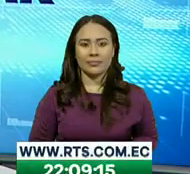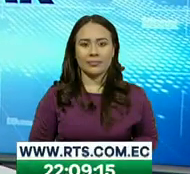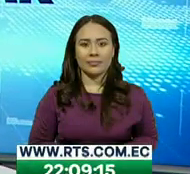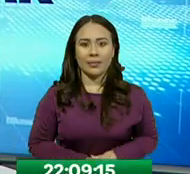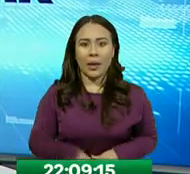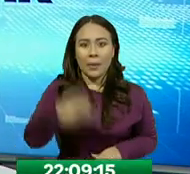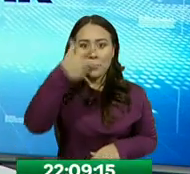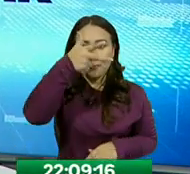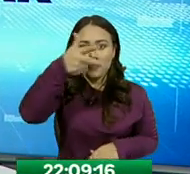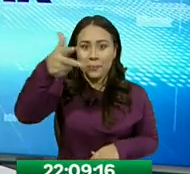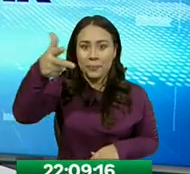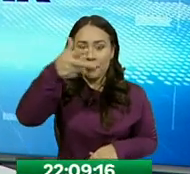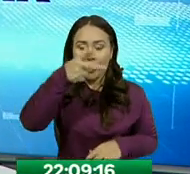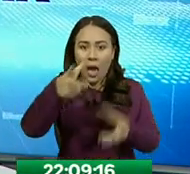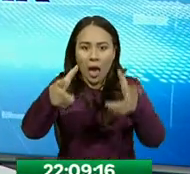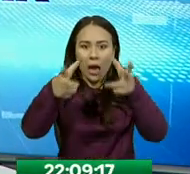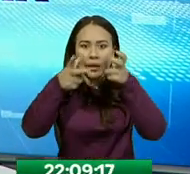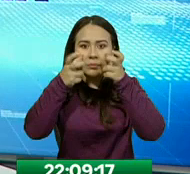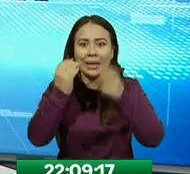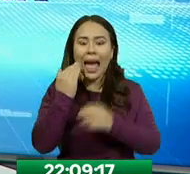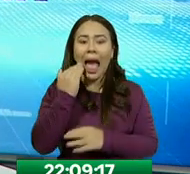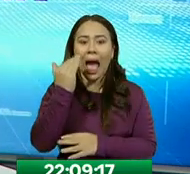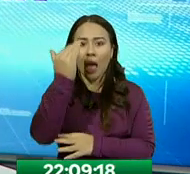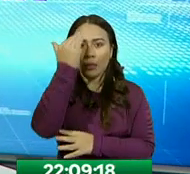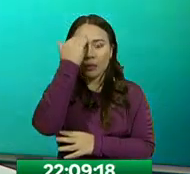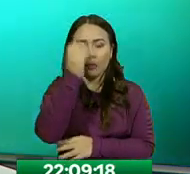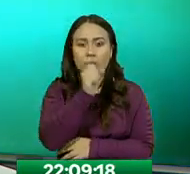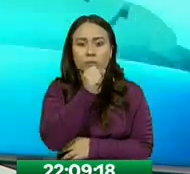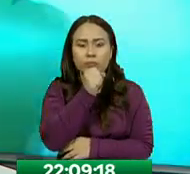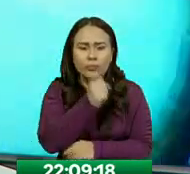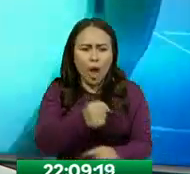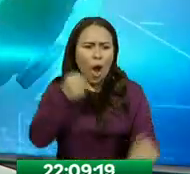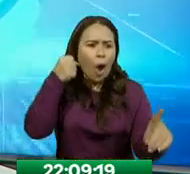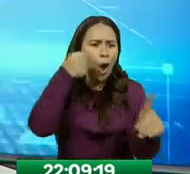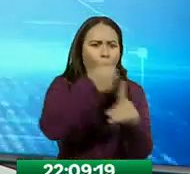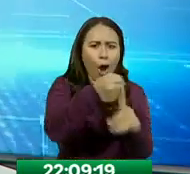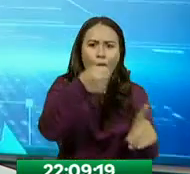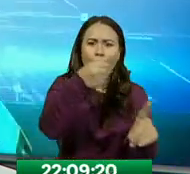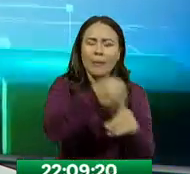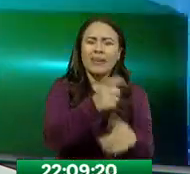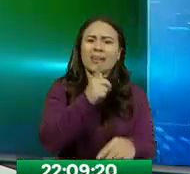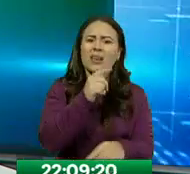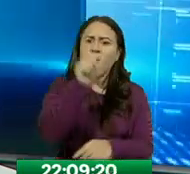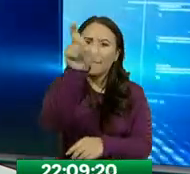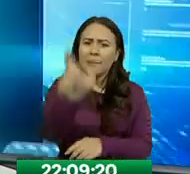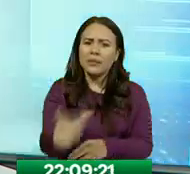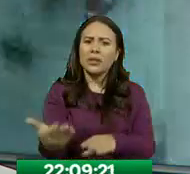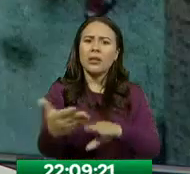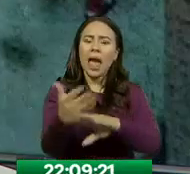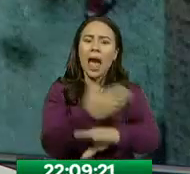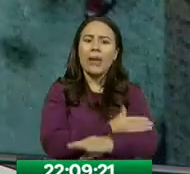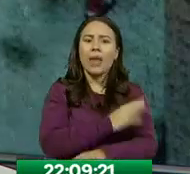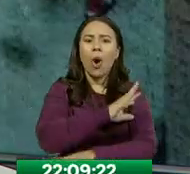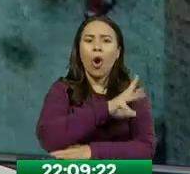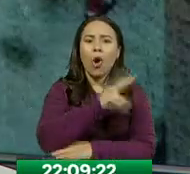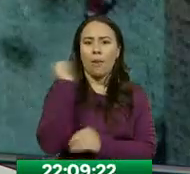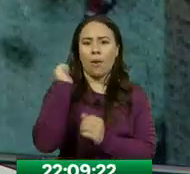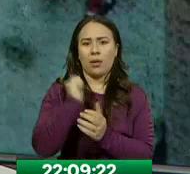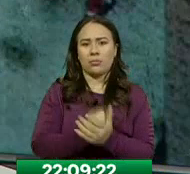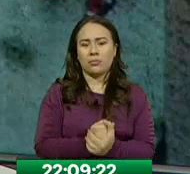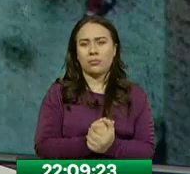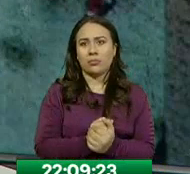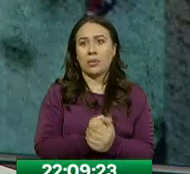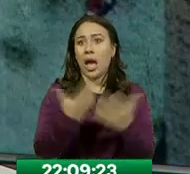Un video captó a un adulto mayor golpeando a un sujeto que, según la policía, minutos antes había intentado robarle. No